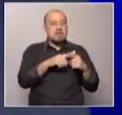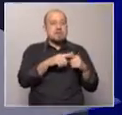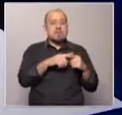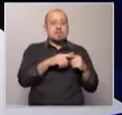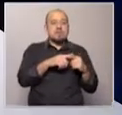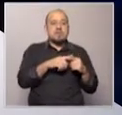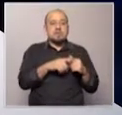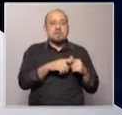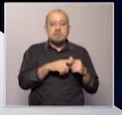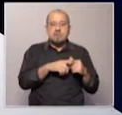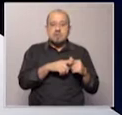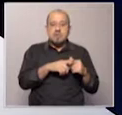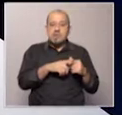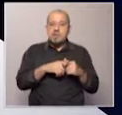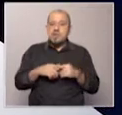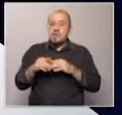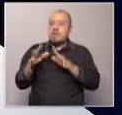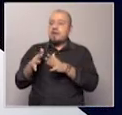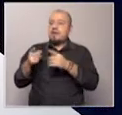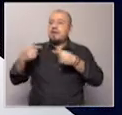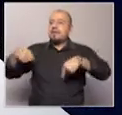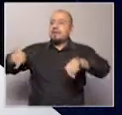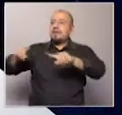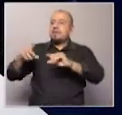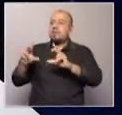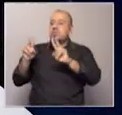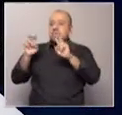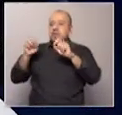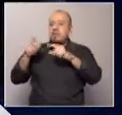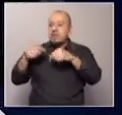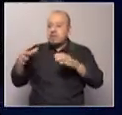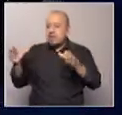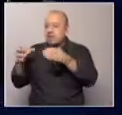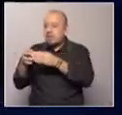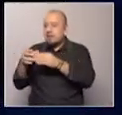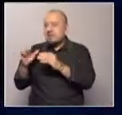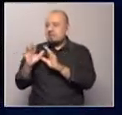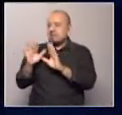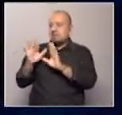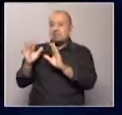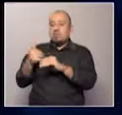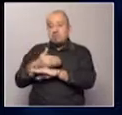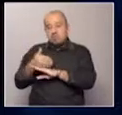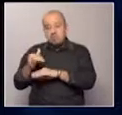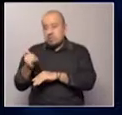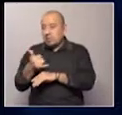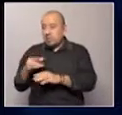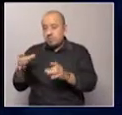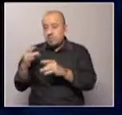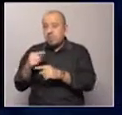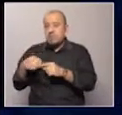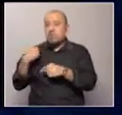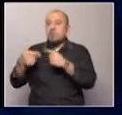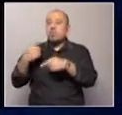es una especie de bomba atómica social radioactiva que siguen muchos después de ocurrido siguen muchos años